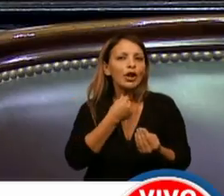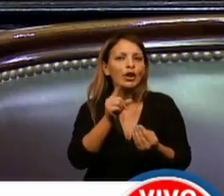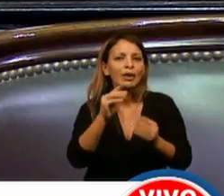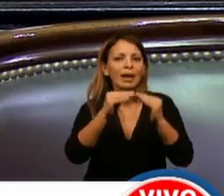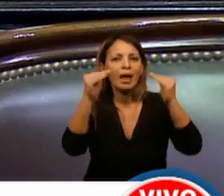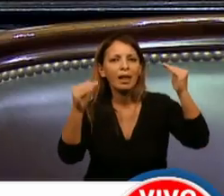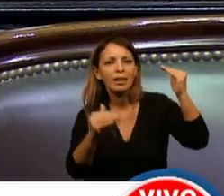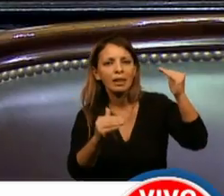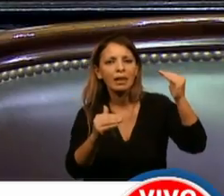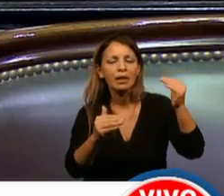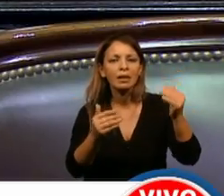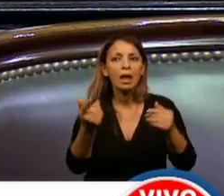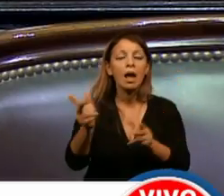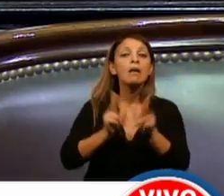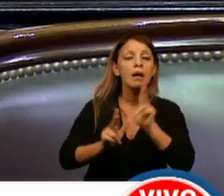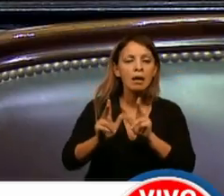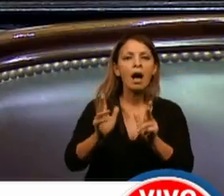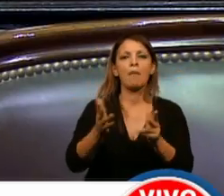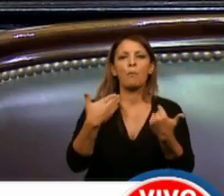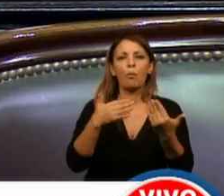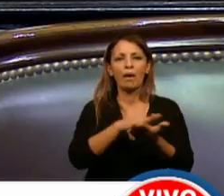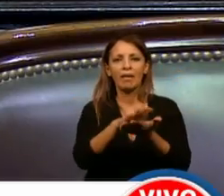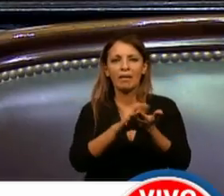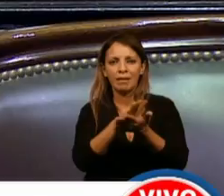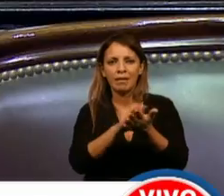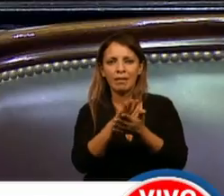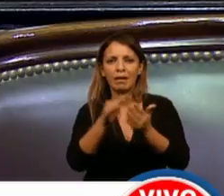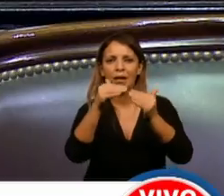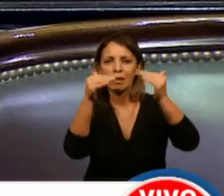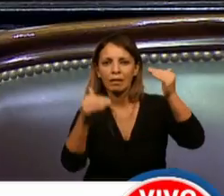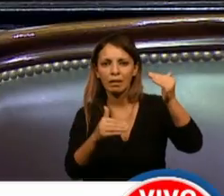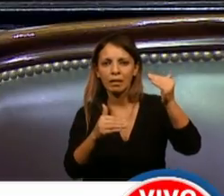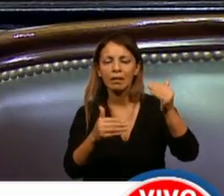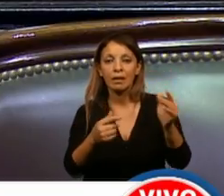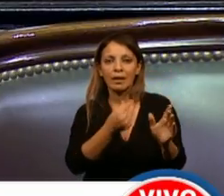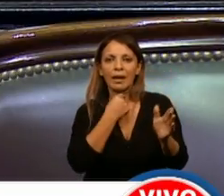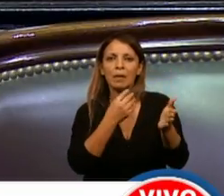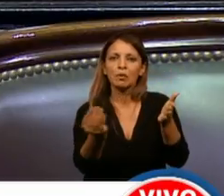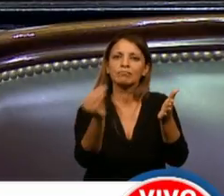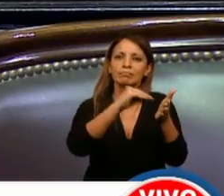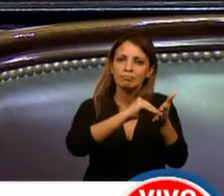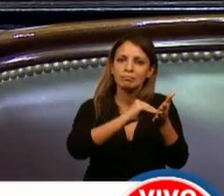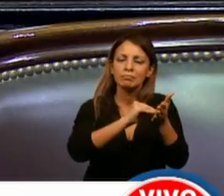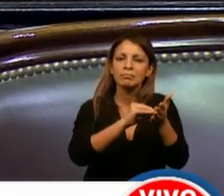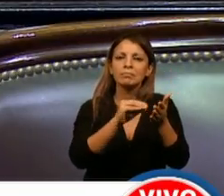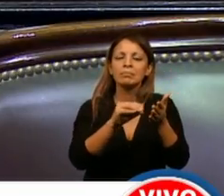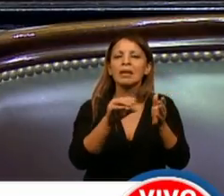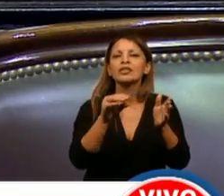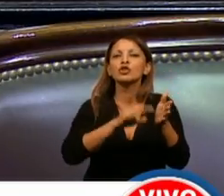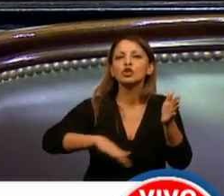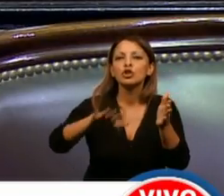resolviendo estas inequidades que planteaba el diputado suárez lastra se incluyera en la zona vio ambiental